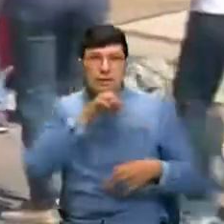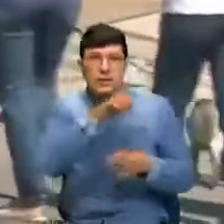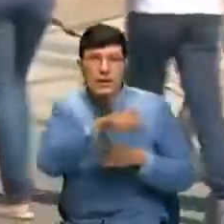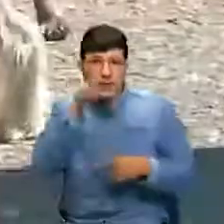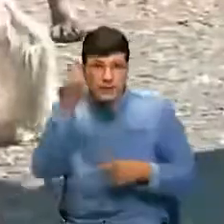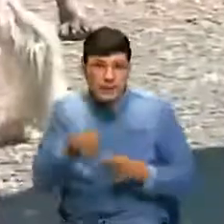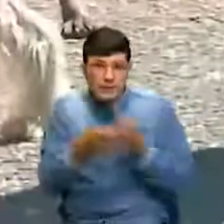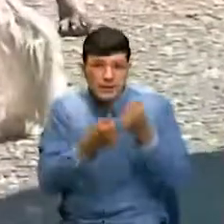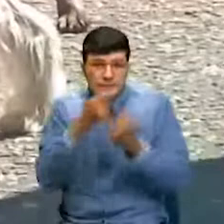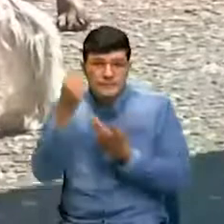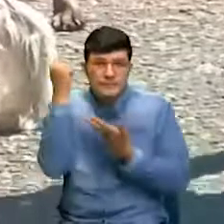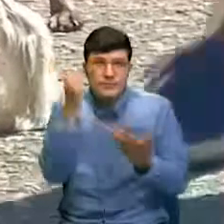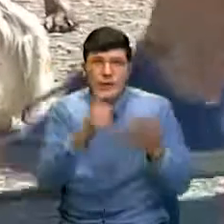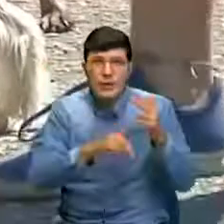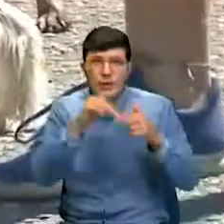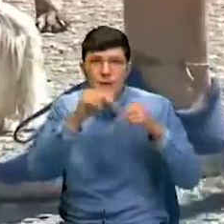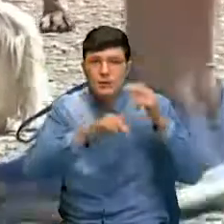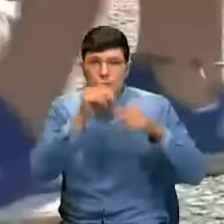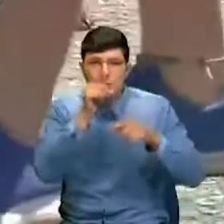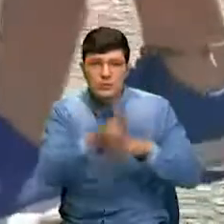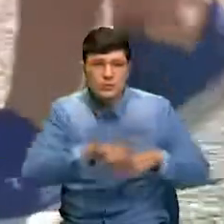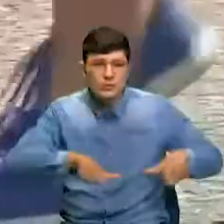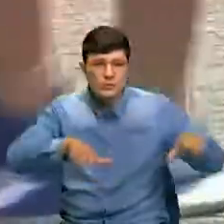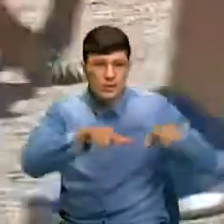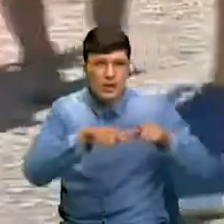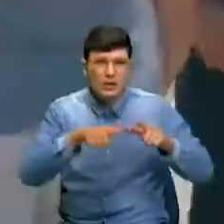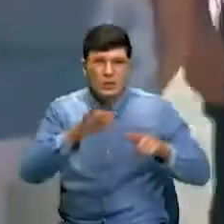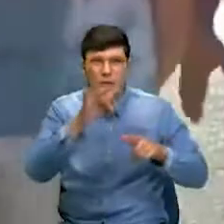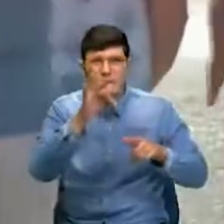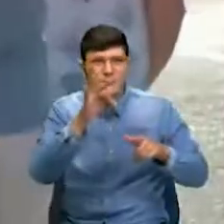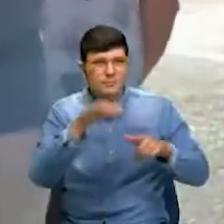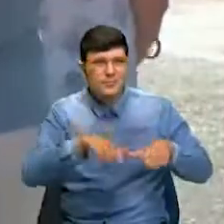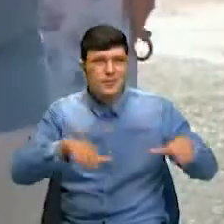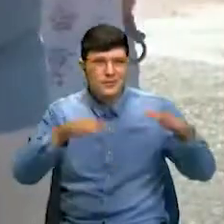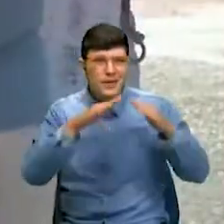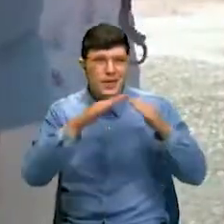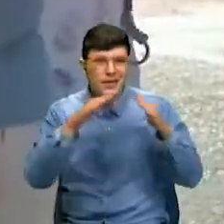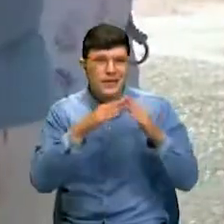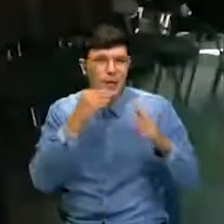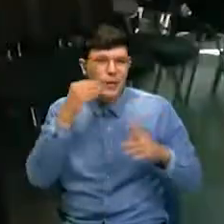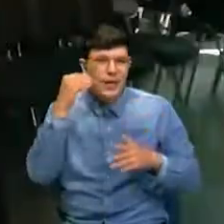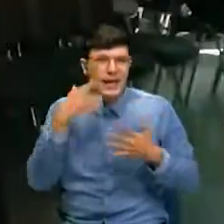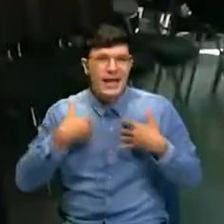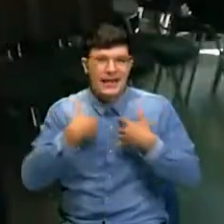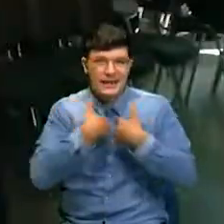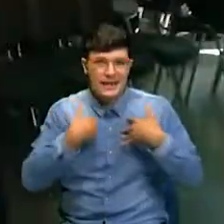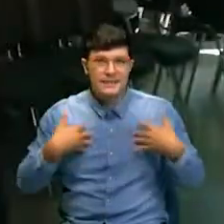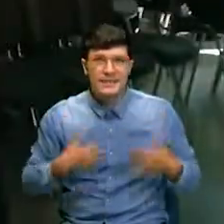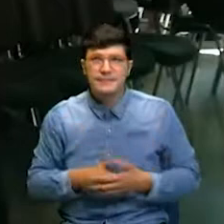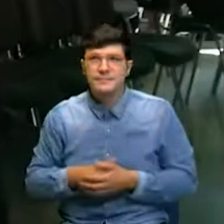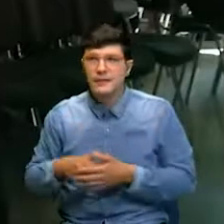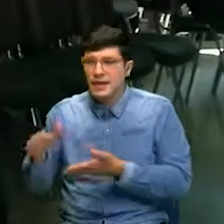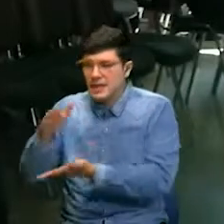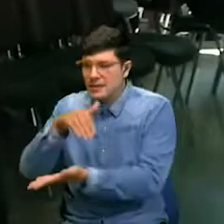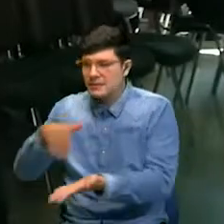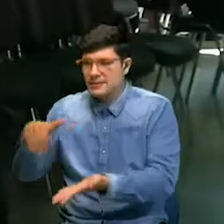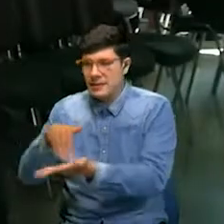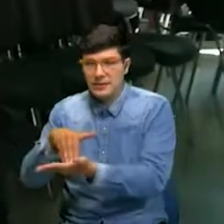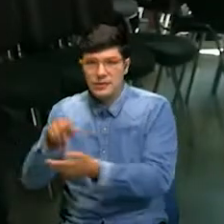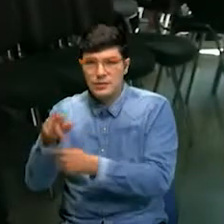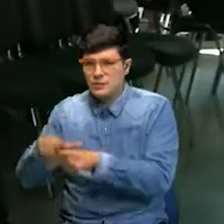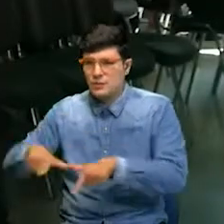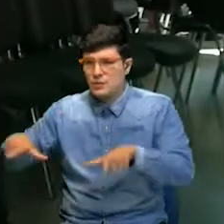los dineros para la construcción del coso animal, que incluye elementos como el centro de zoonosis, incluye